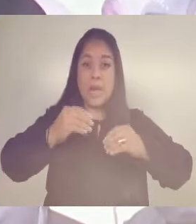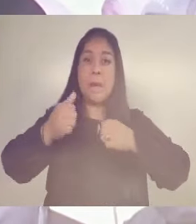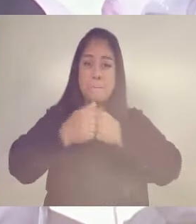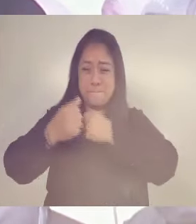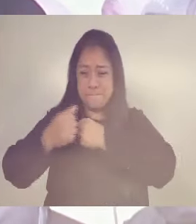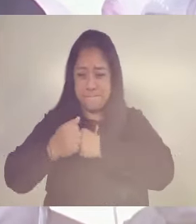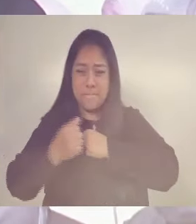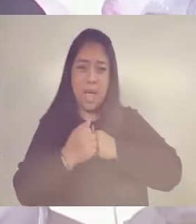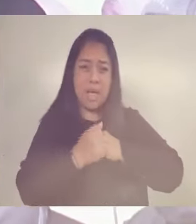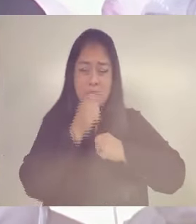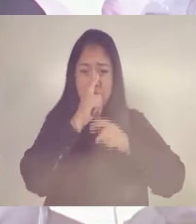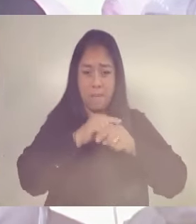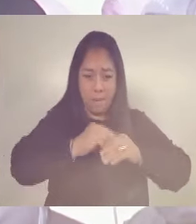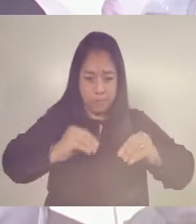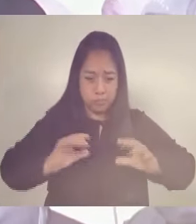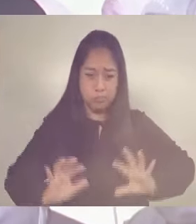de nuevo,